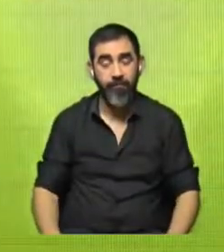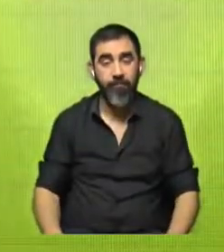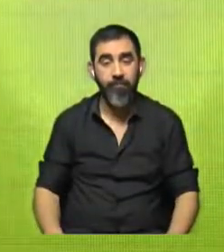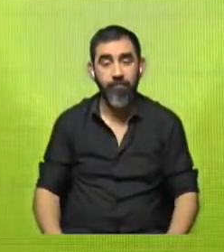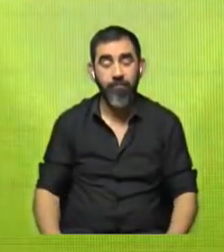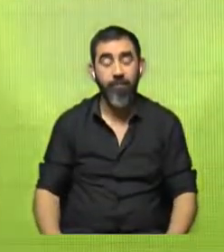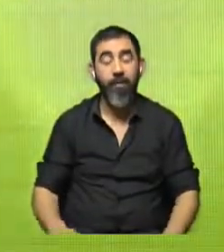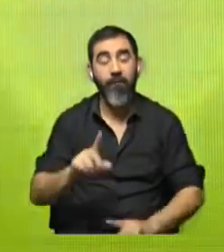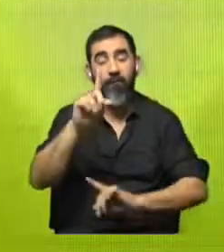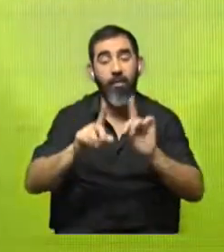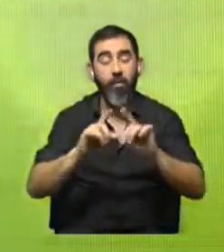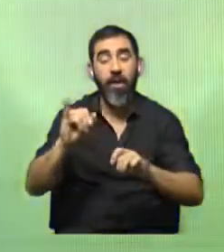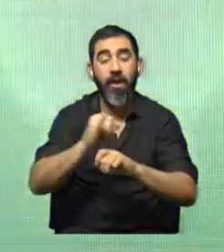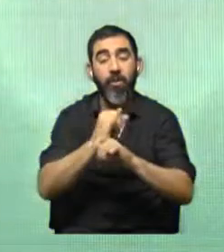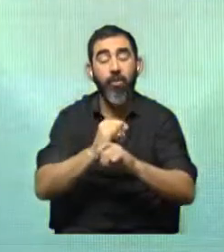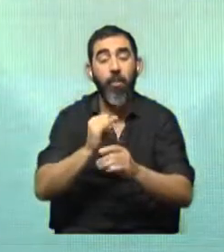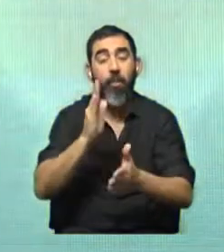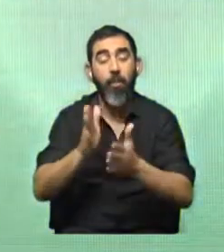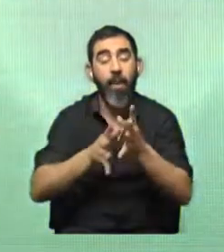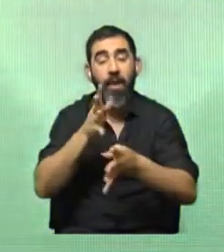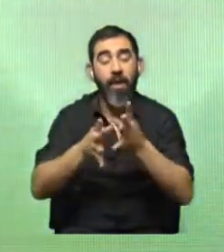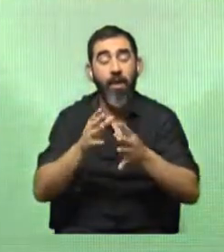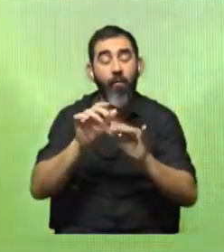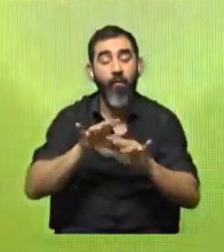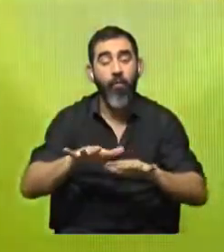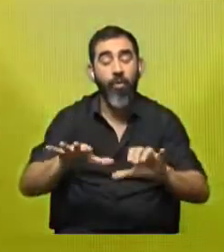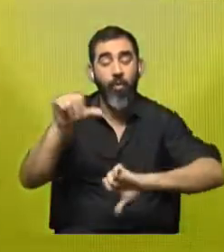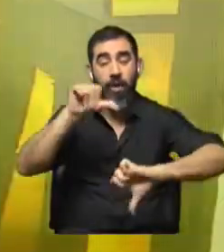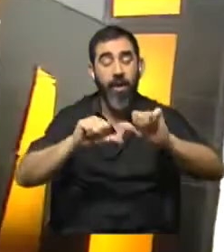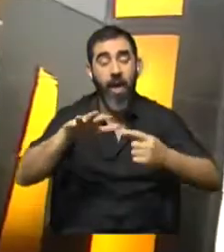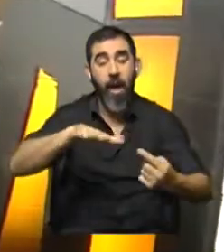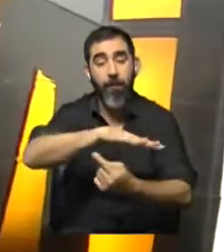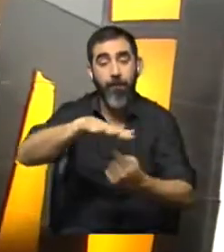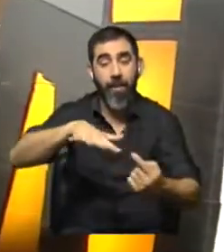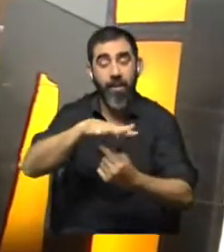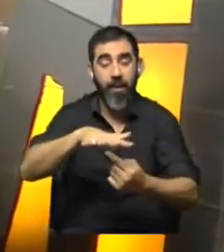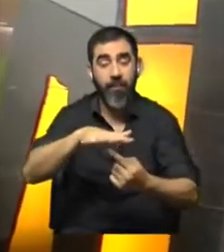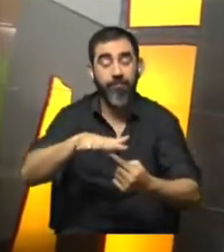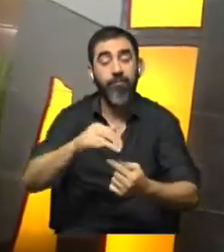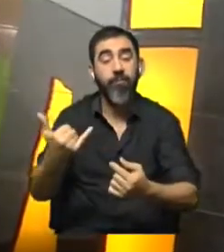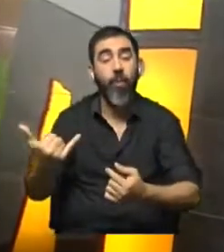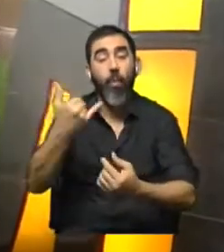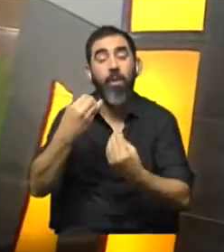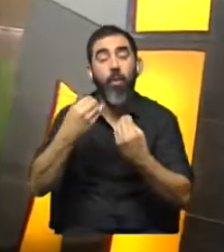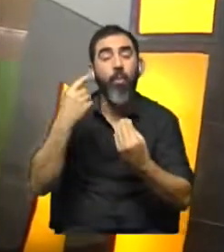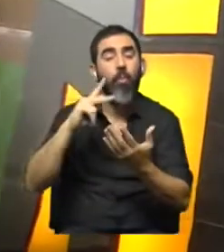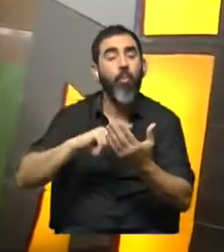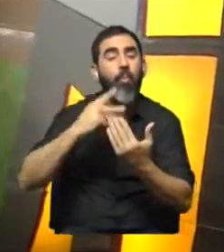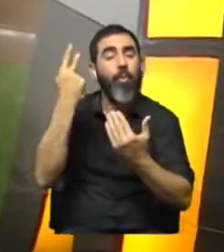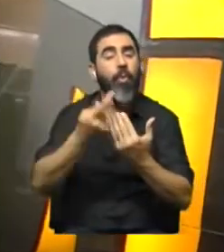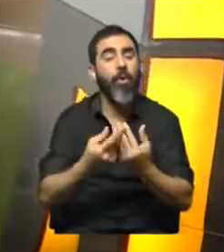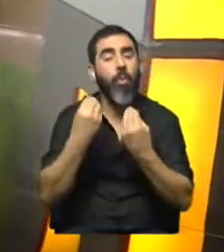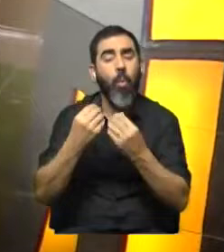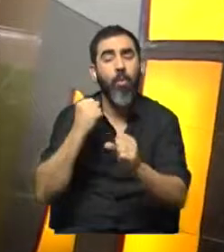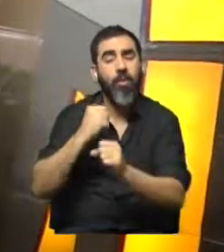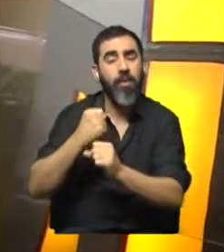allí en la facultad, el Instituto de Mecánica de los Fluidos e Ingeniería Ambiental. Y bueno, ella nos cuenta cómo surgió este proyecto, cómo